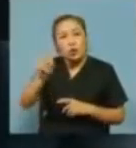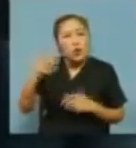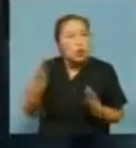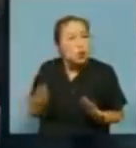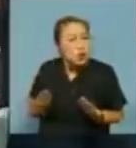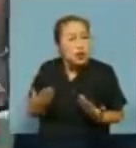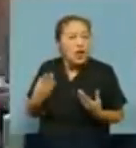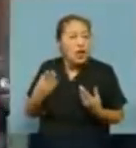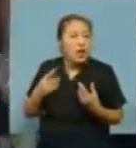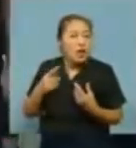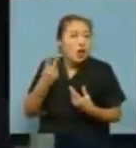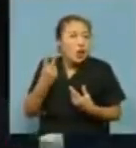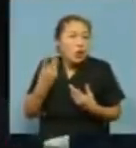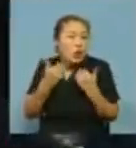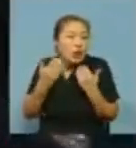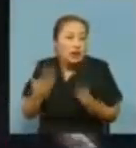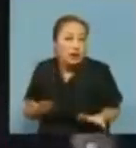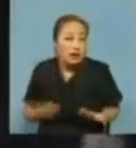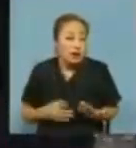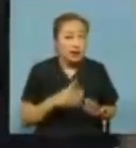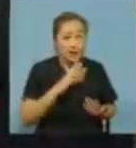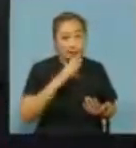actuado?